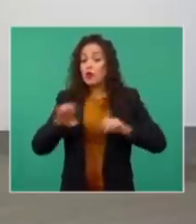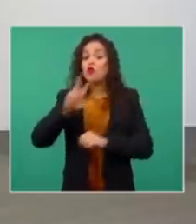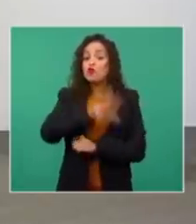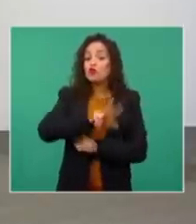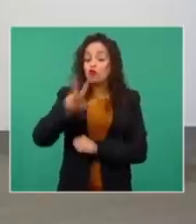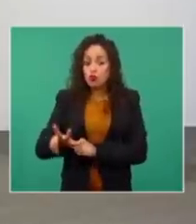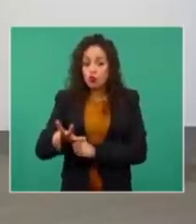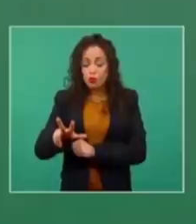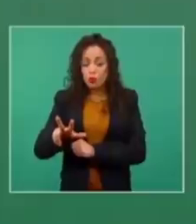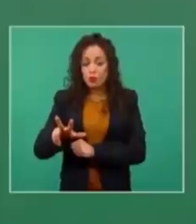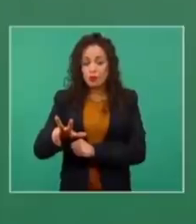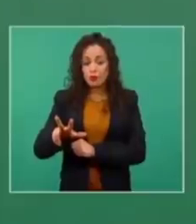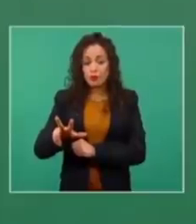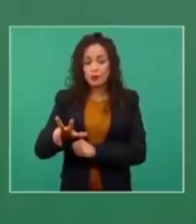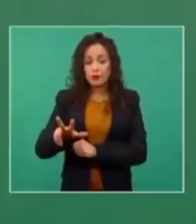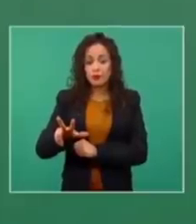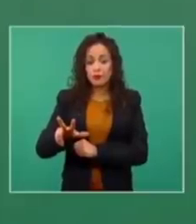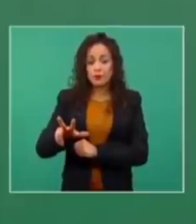Bueno,